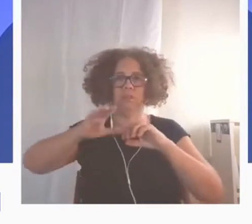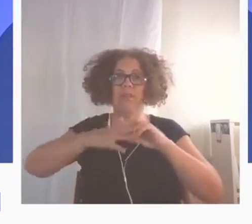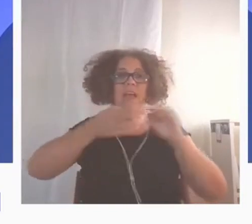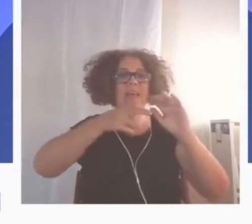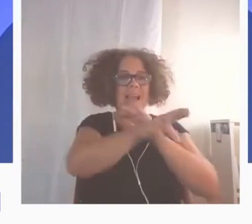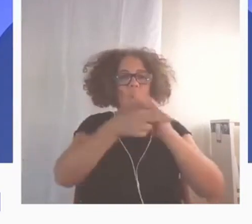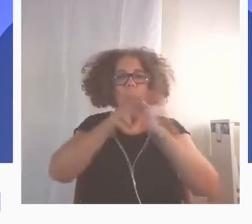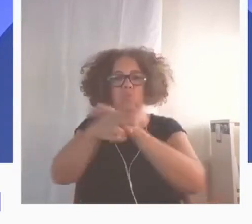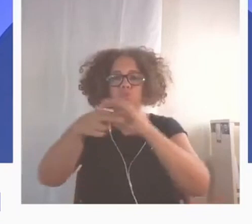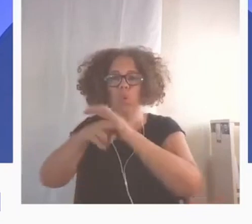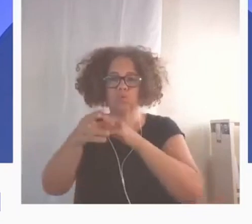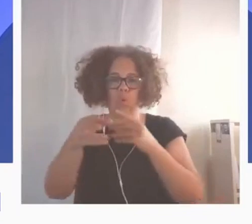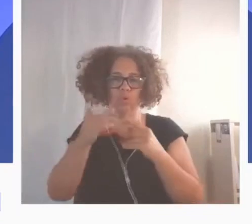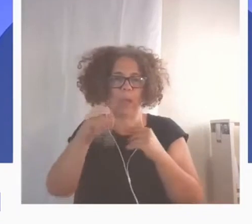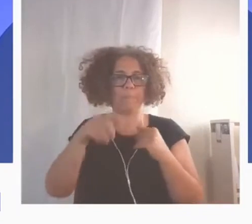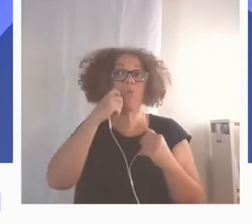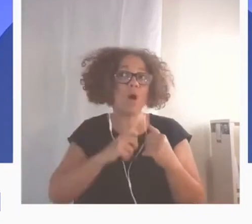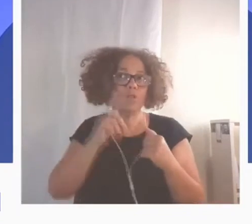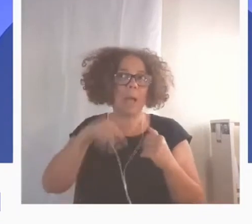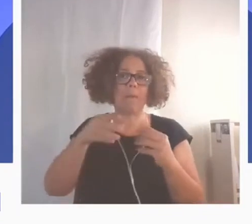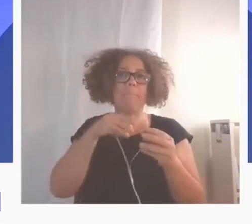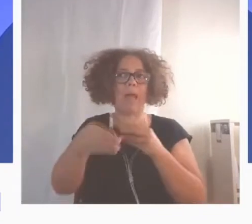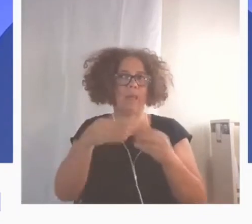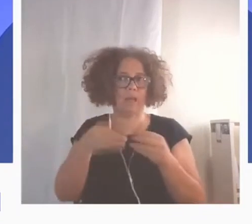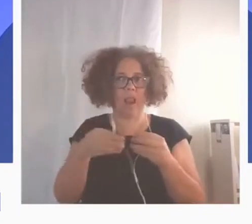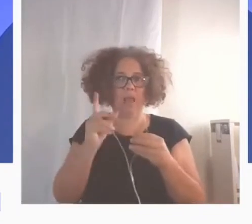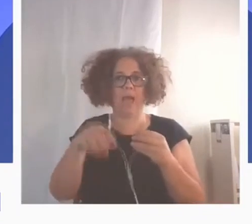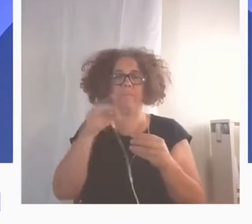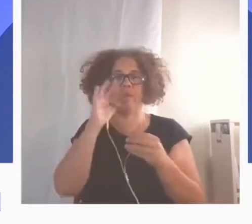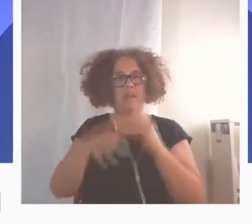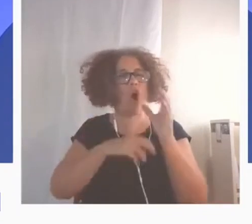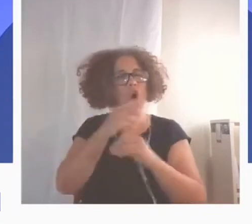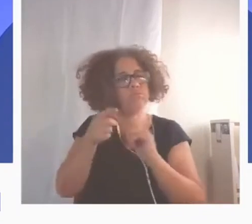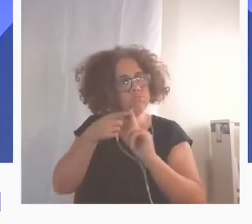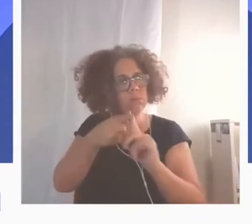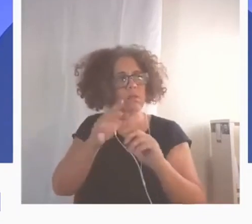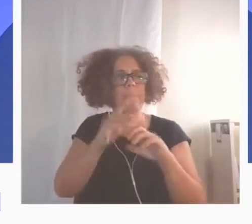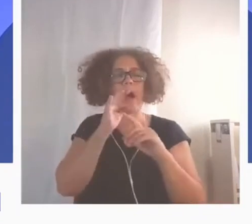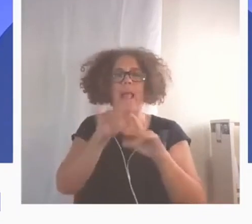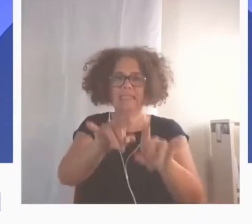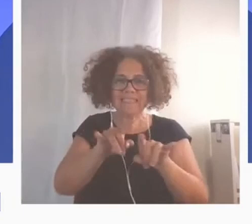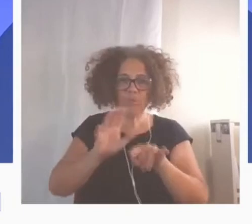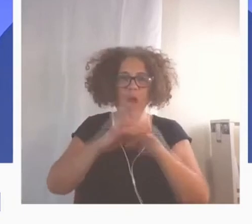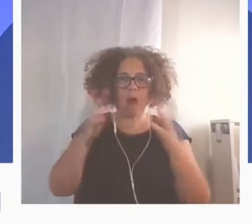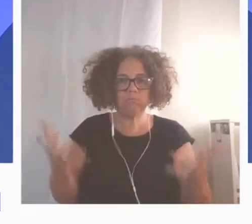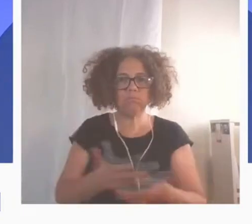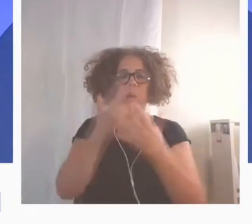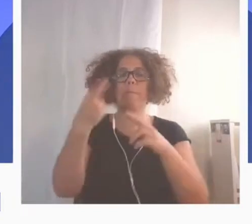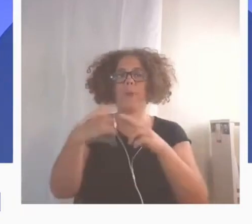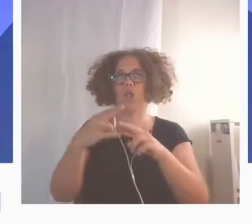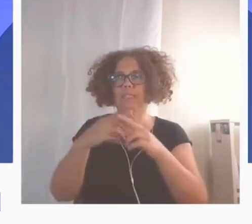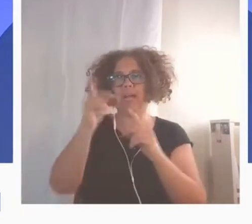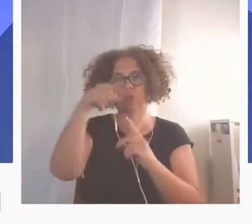y materiales que lo que buscan es estimular, planificar y promover políticas culturales que